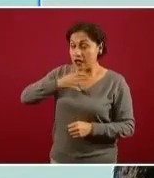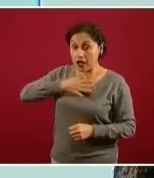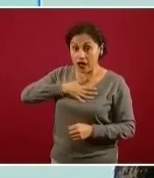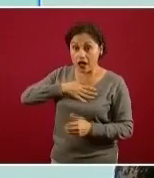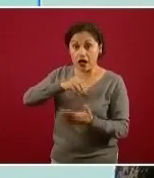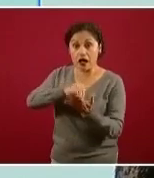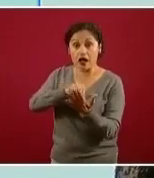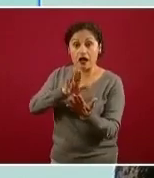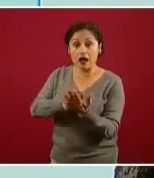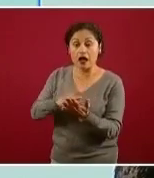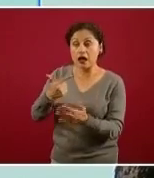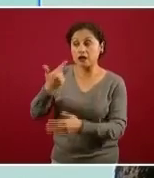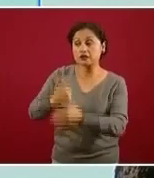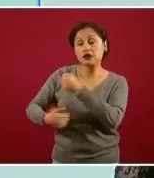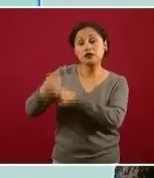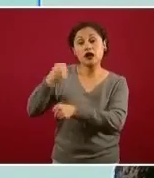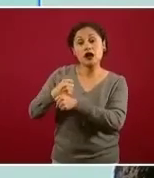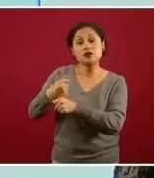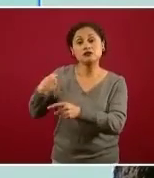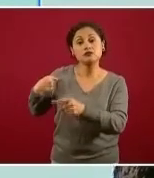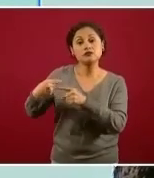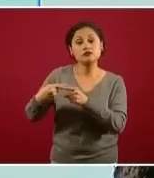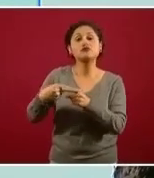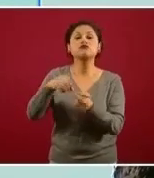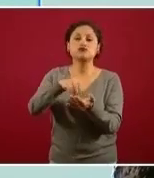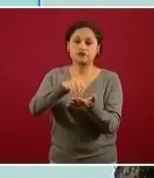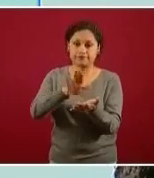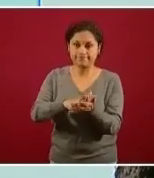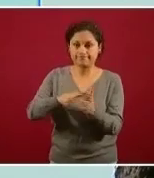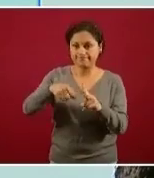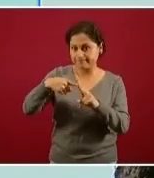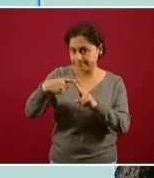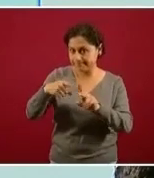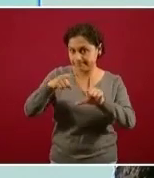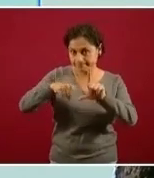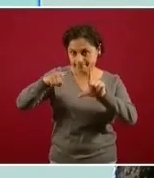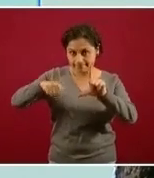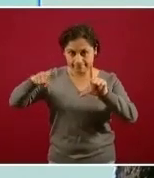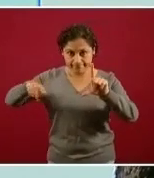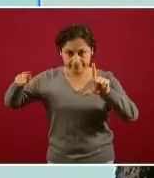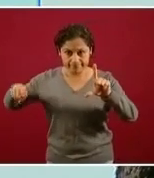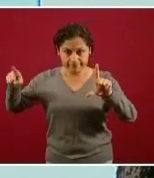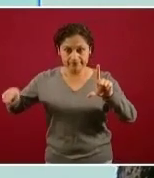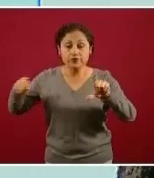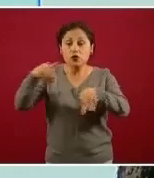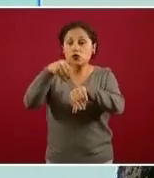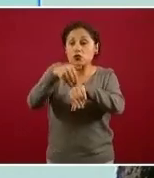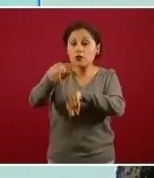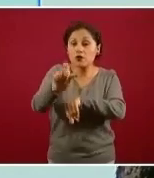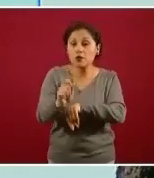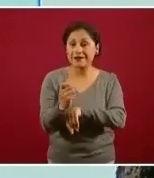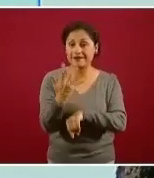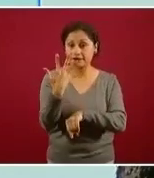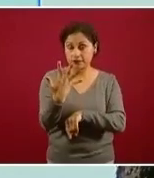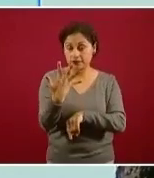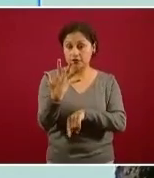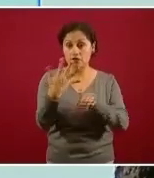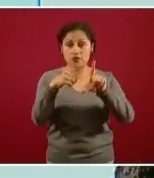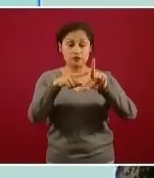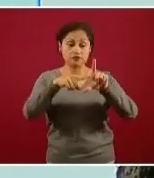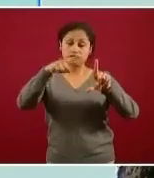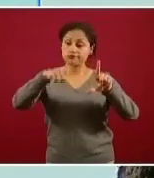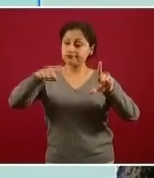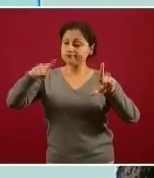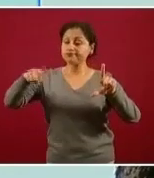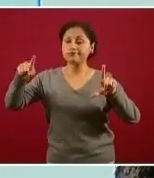bronconeumonías en los últimos 7 años. Esto es el percentil 25, es decir,